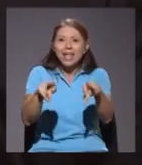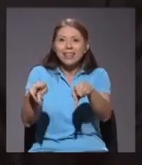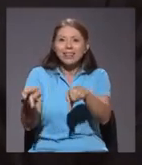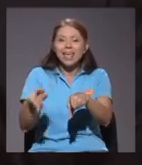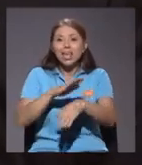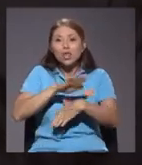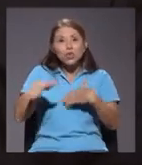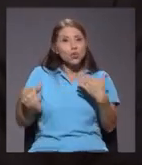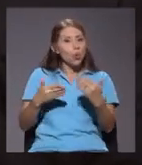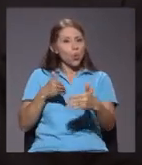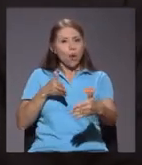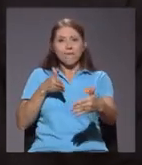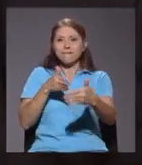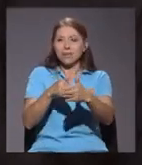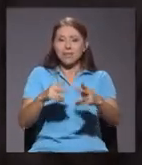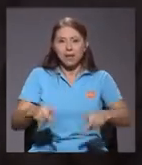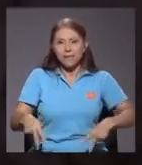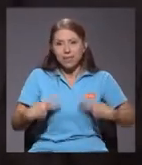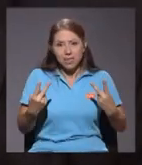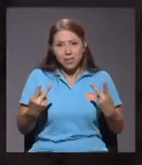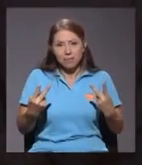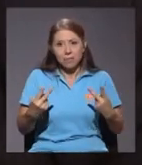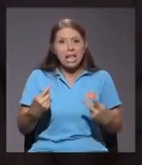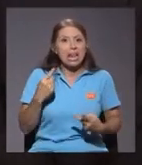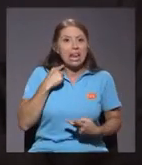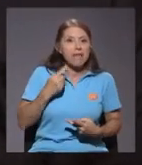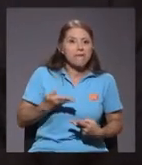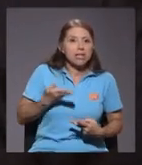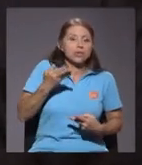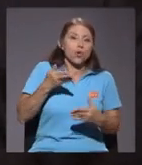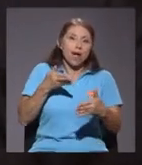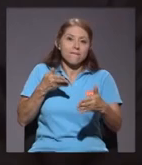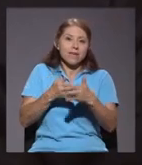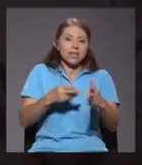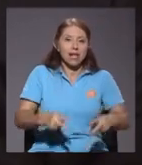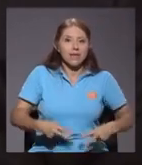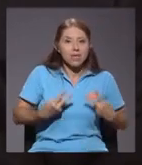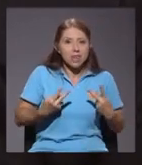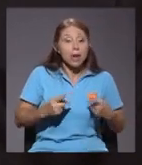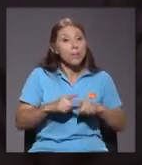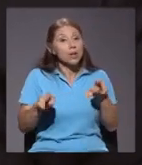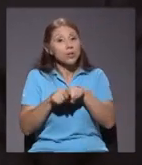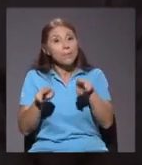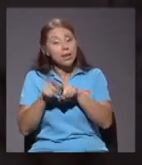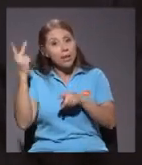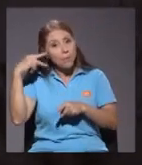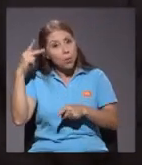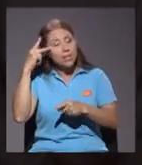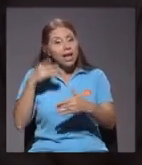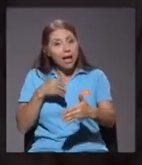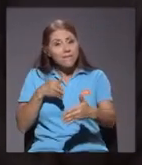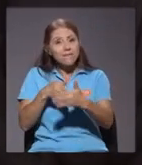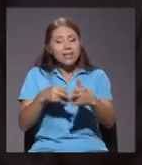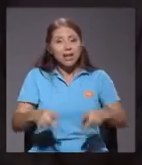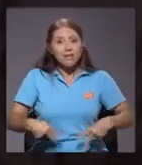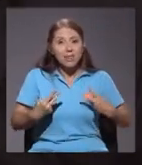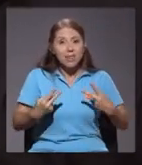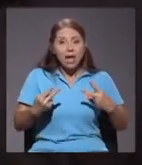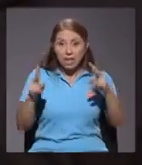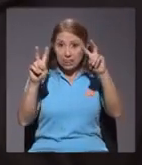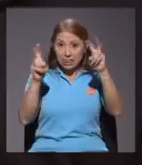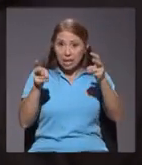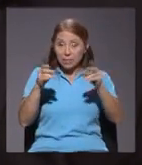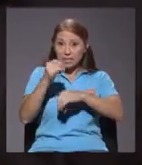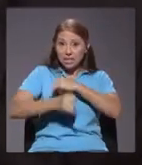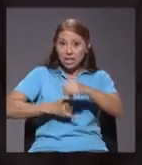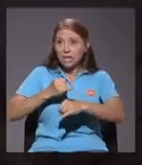todo afecta a la vida la inflación afecta a la vida desde la economía pero también la política afecta a la vida y los temas internacionales el